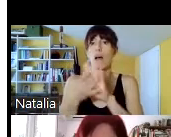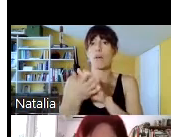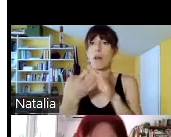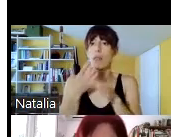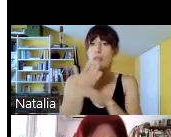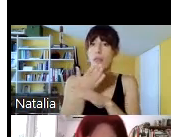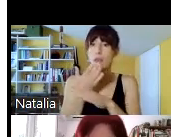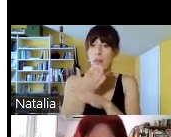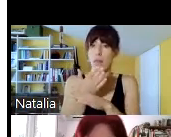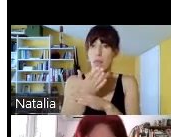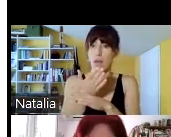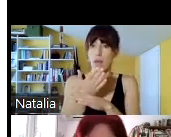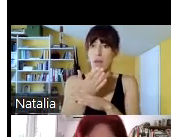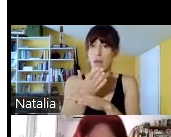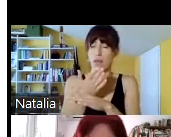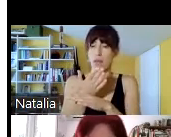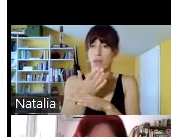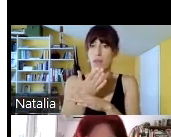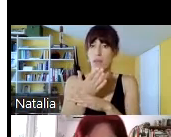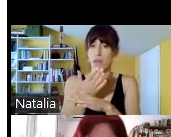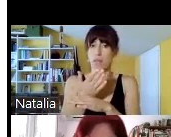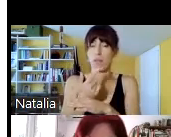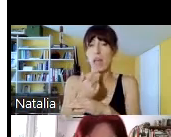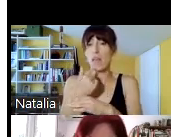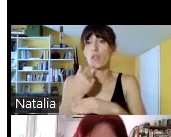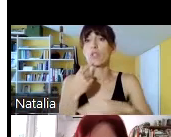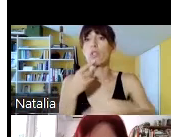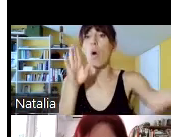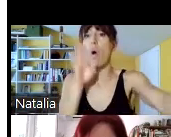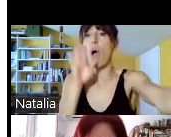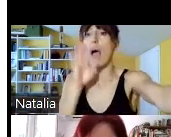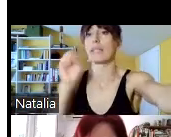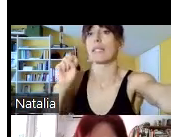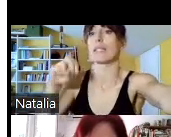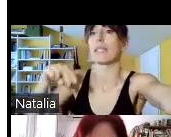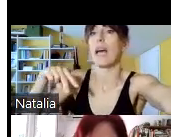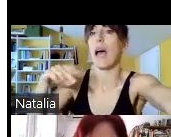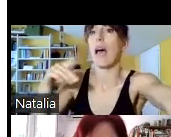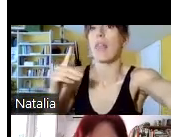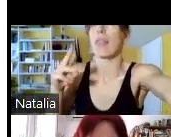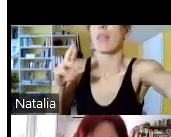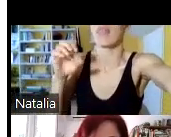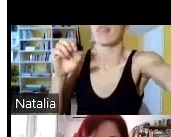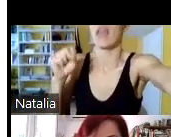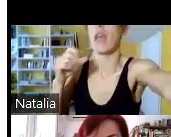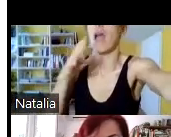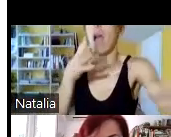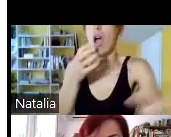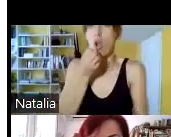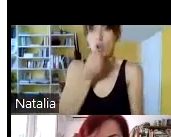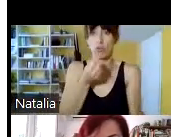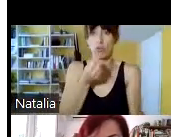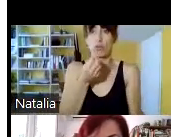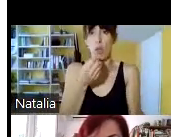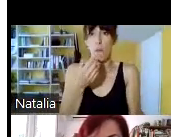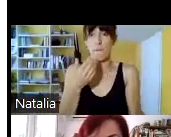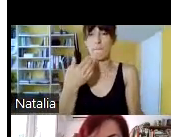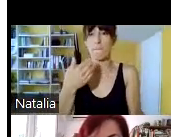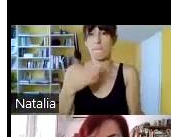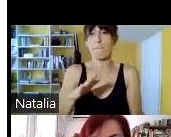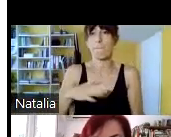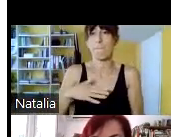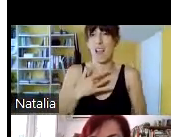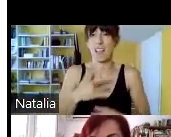bueno, pues pasa todo esto que Andrea ha contado, ¿no? Respecto a los malestares de las mujeres, a cómo